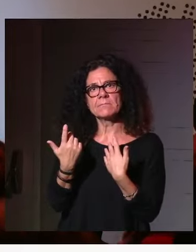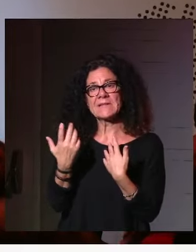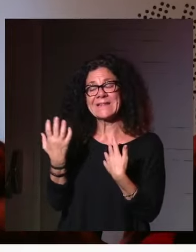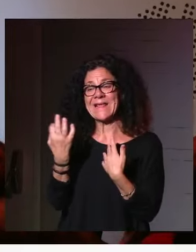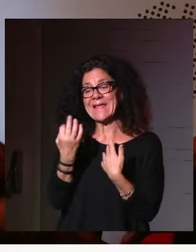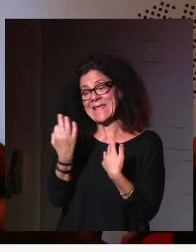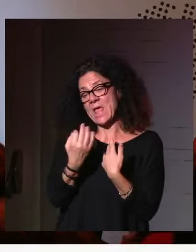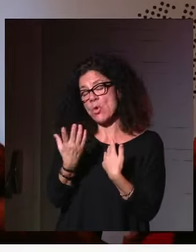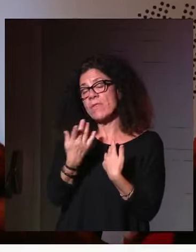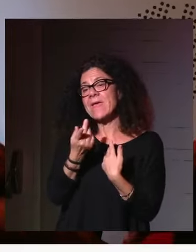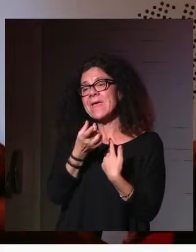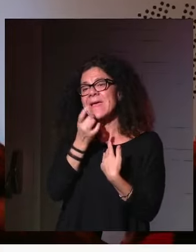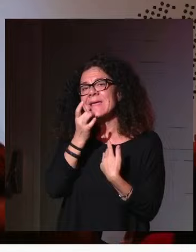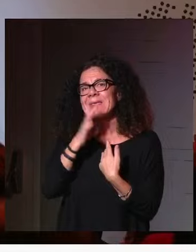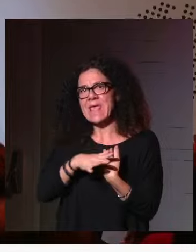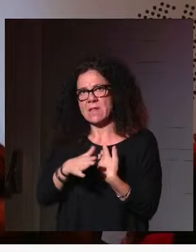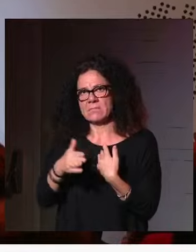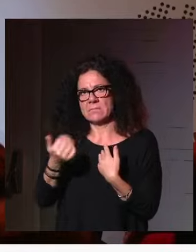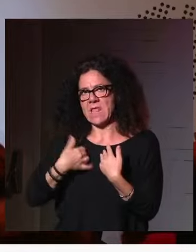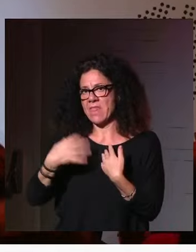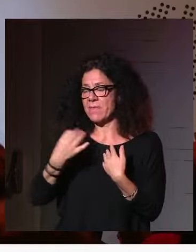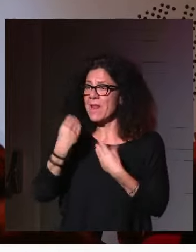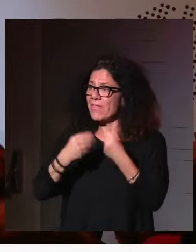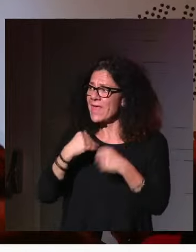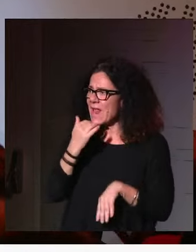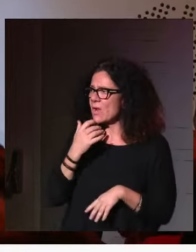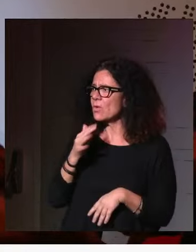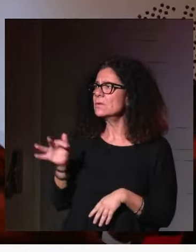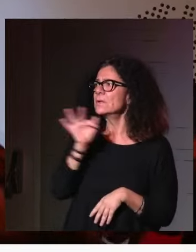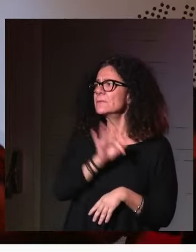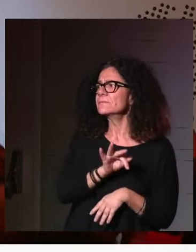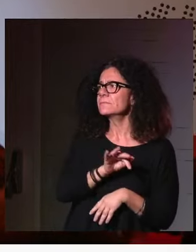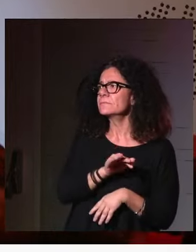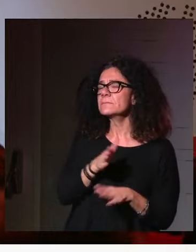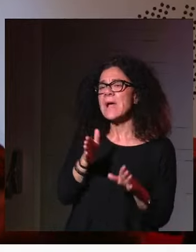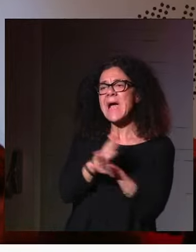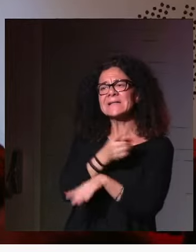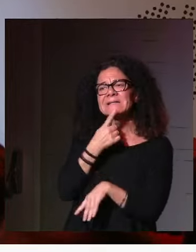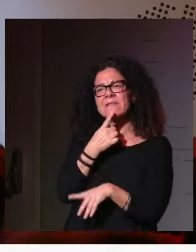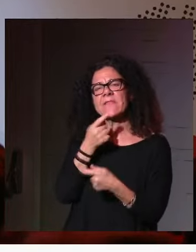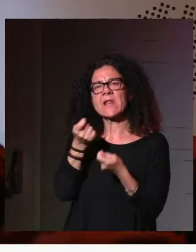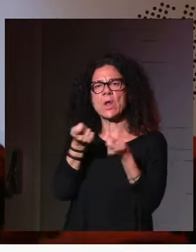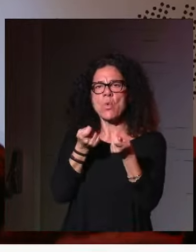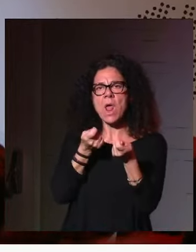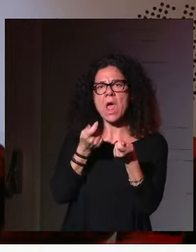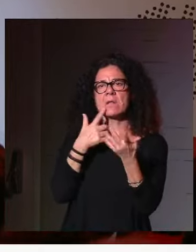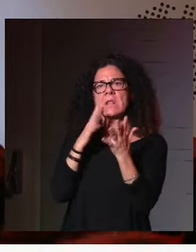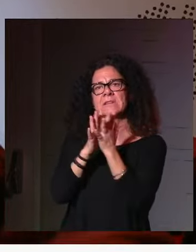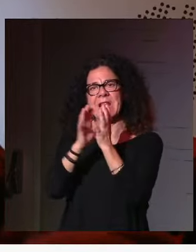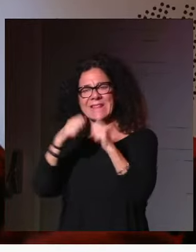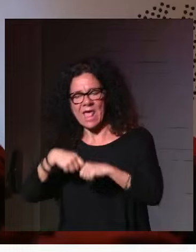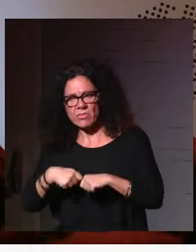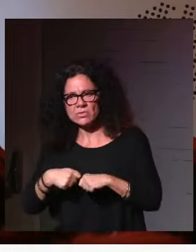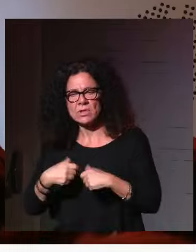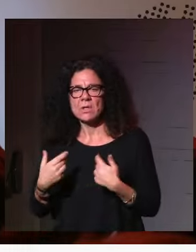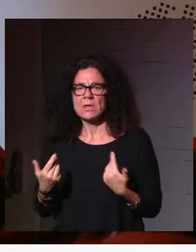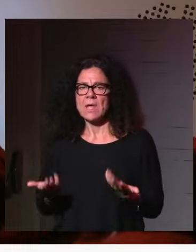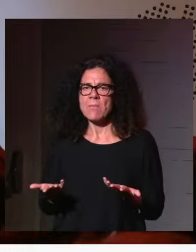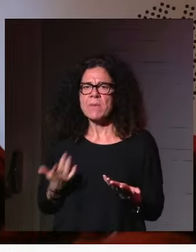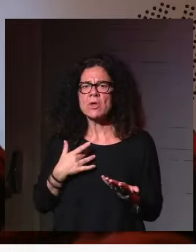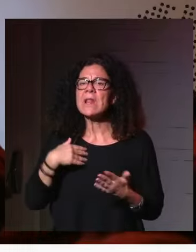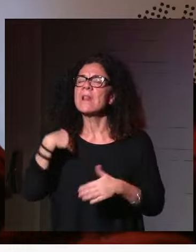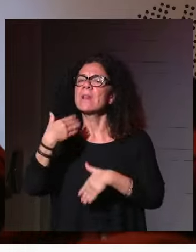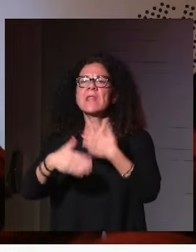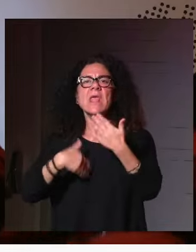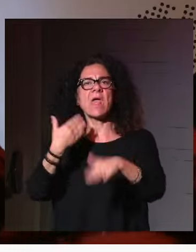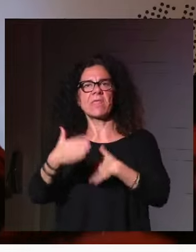quién debería estar haciendo Ya algo hablabas tú Luciana de de regular de tratados pero en el día a